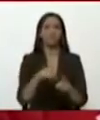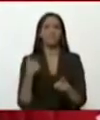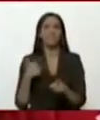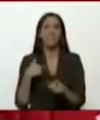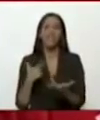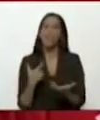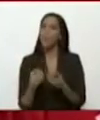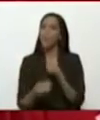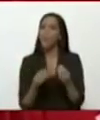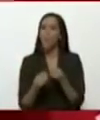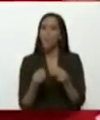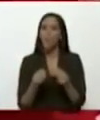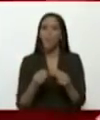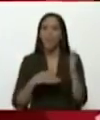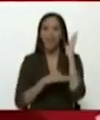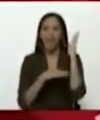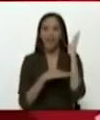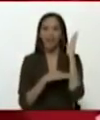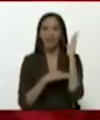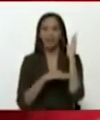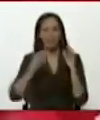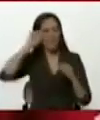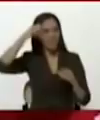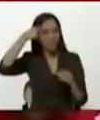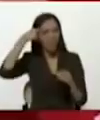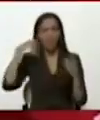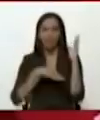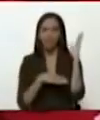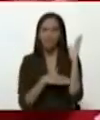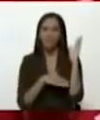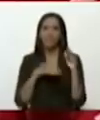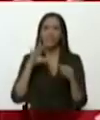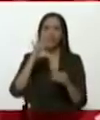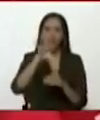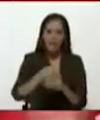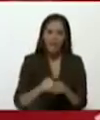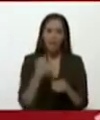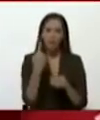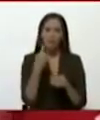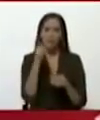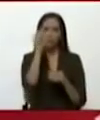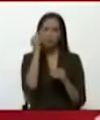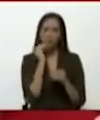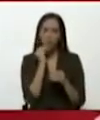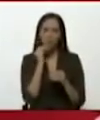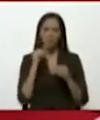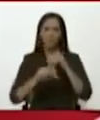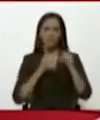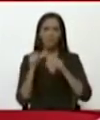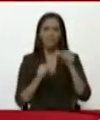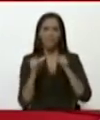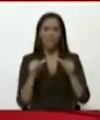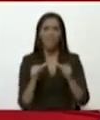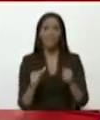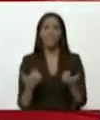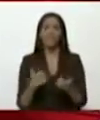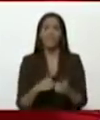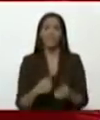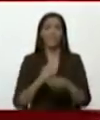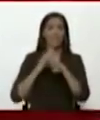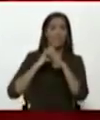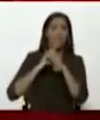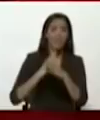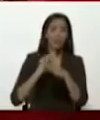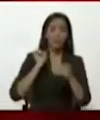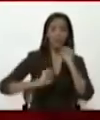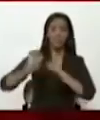Lara. ¿Ustedes recuerdan el caso del Estado Lara que agarraron muchos de los colectivos, que evitaron que incendiaran un CDI, que